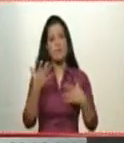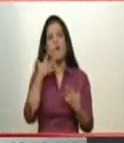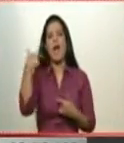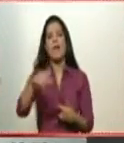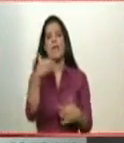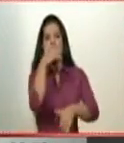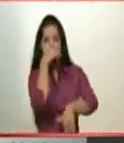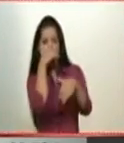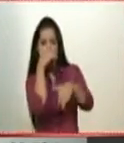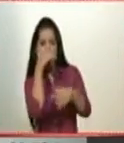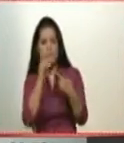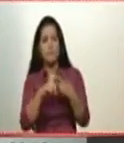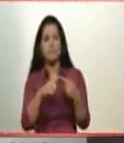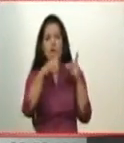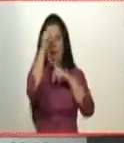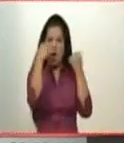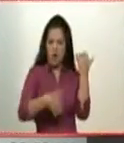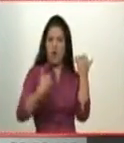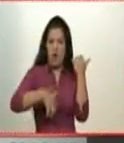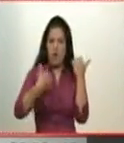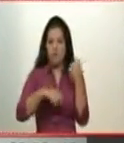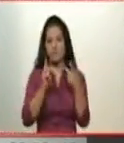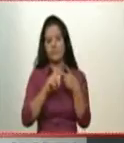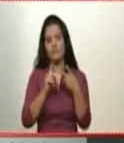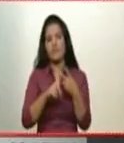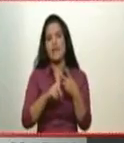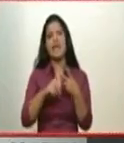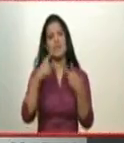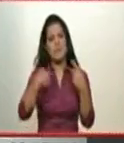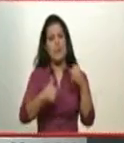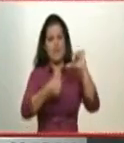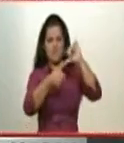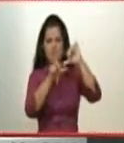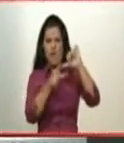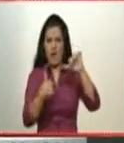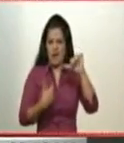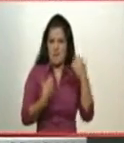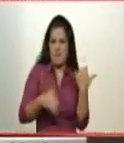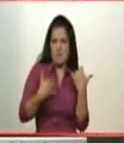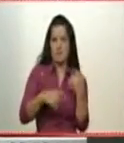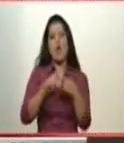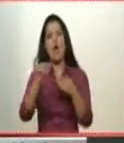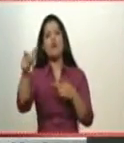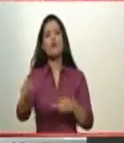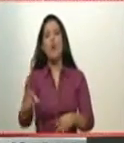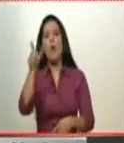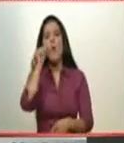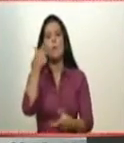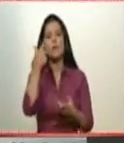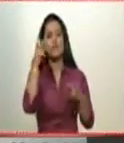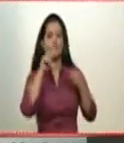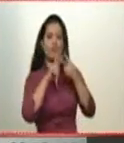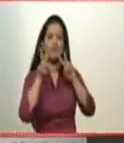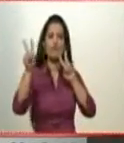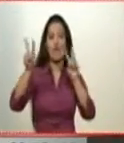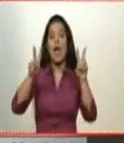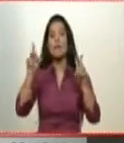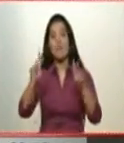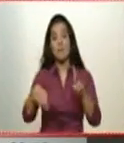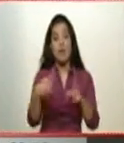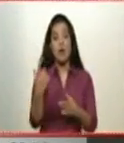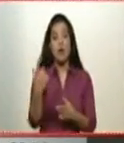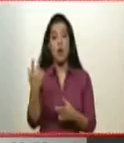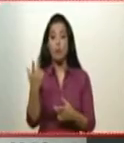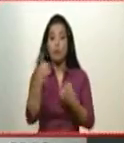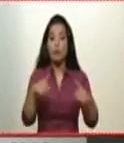el rock, la música electrónica, electrocaribe, por ahí está Ernesto de Vituaya, la música tradicional